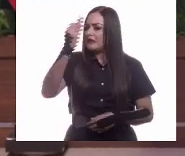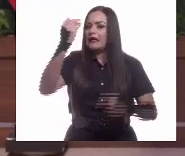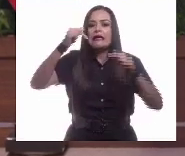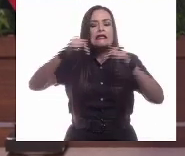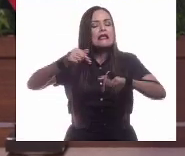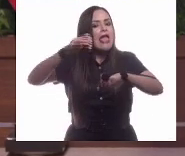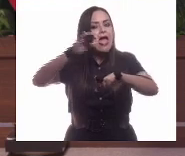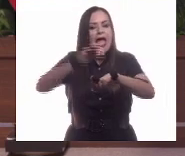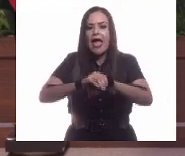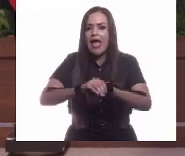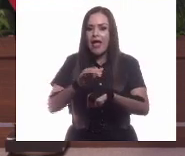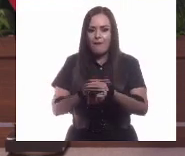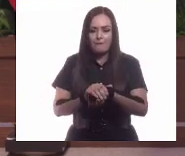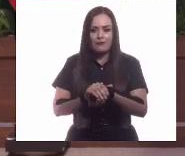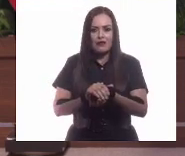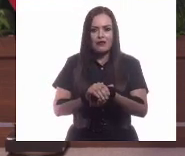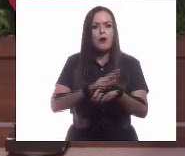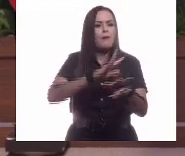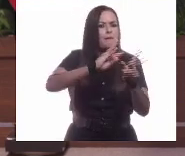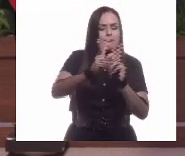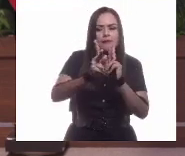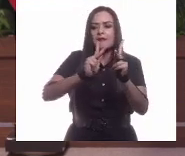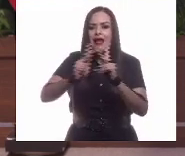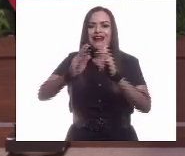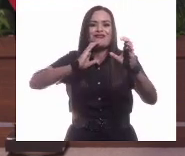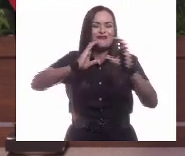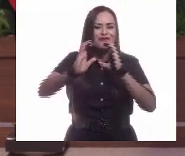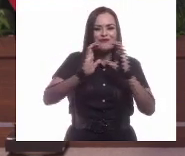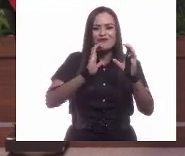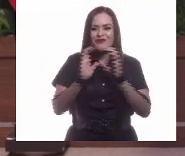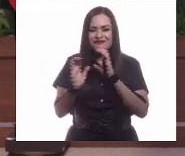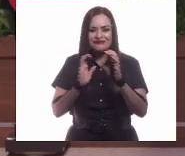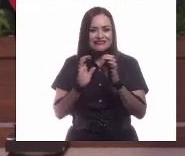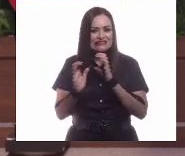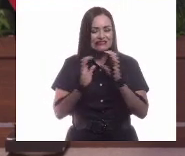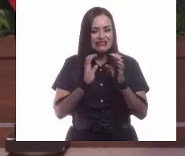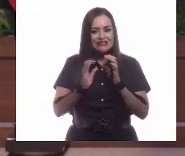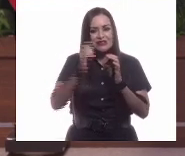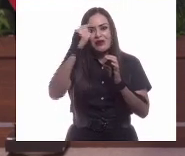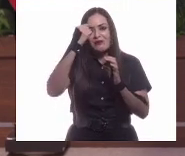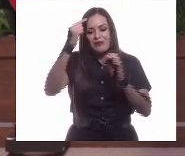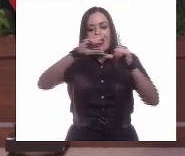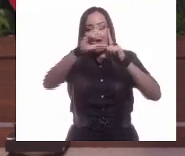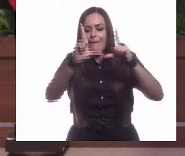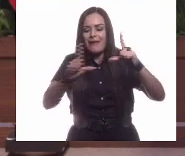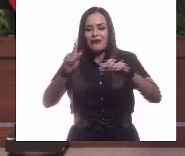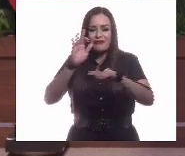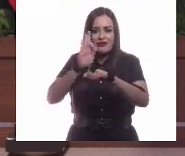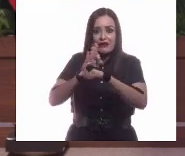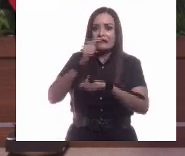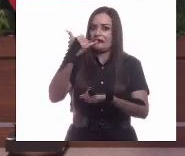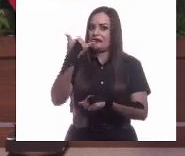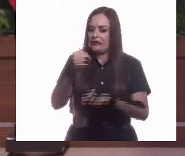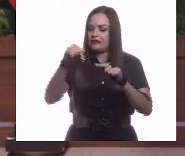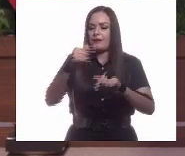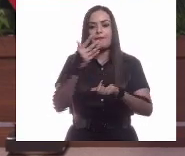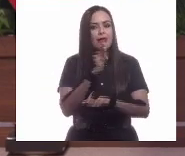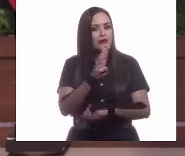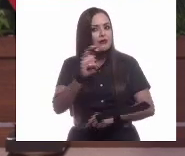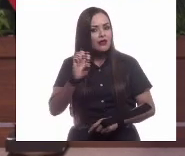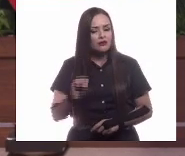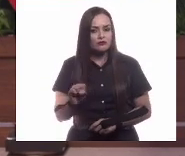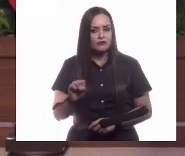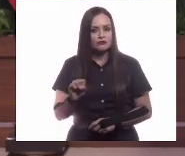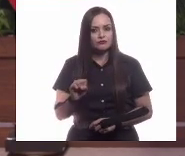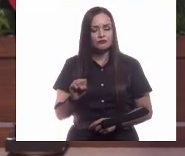amiga, opiniones francas, respaldo en todo lo que beneficie a México y a Baja California Sur.